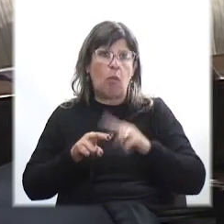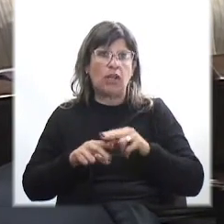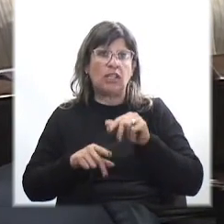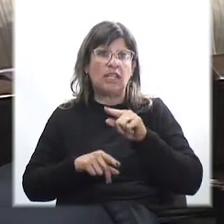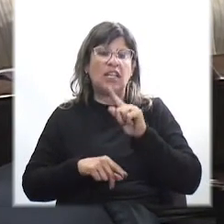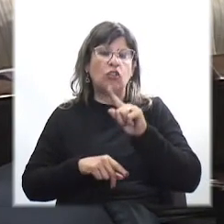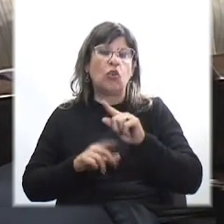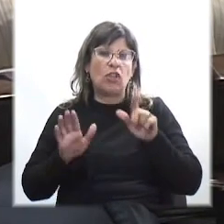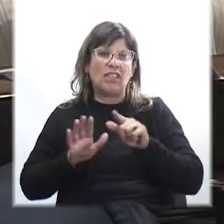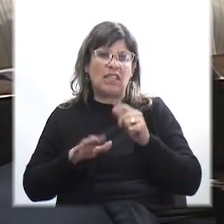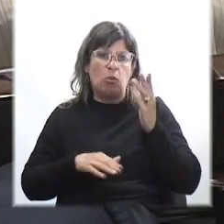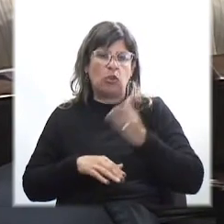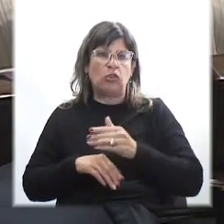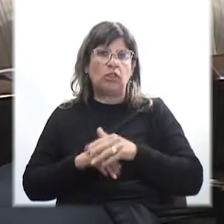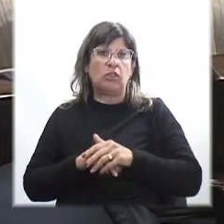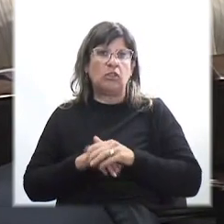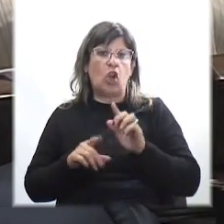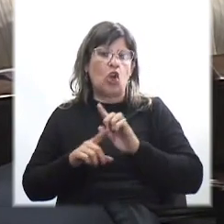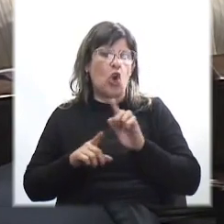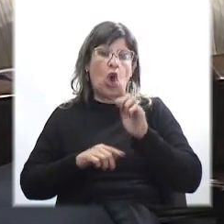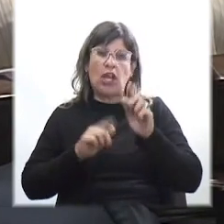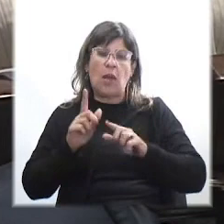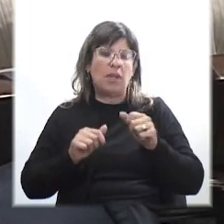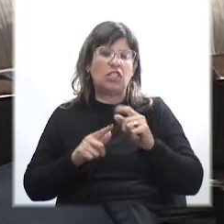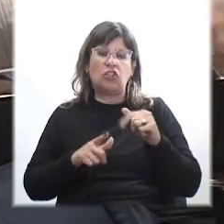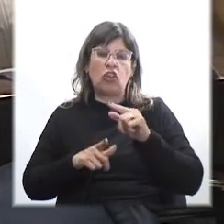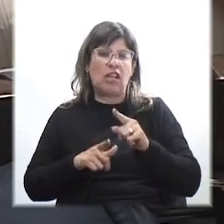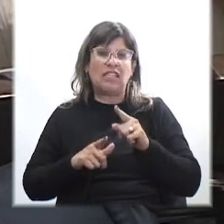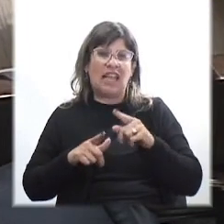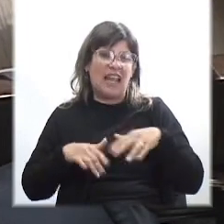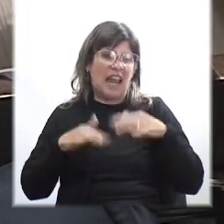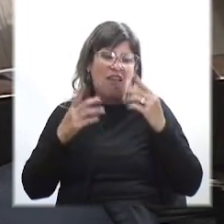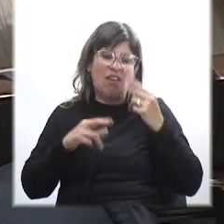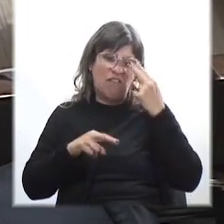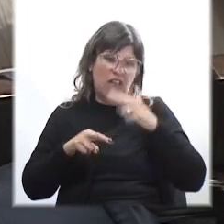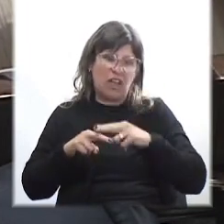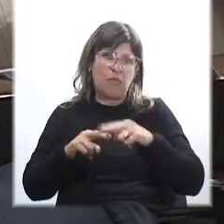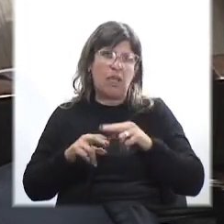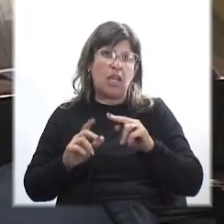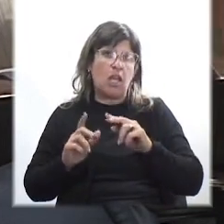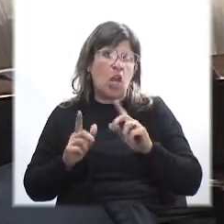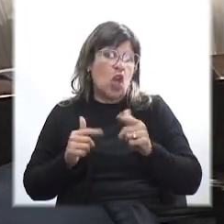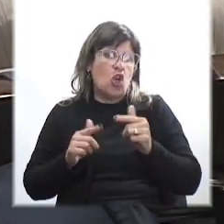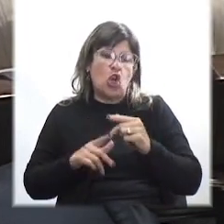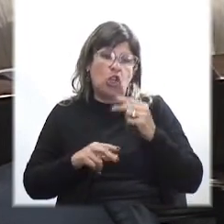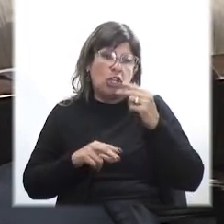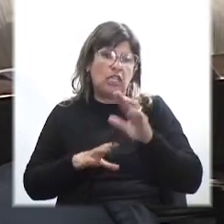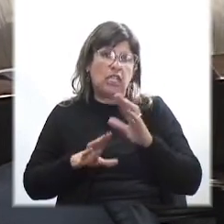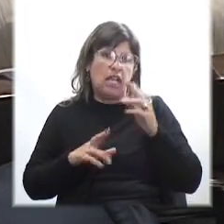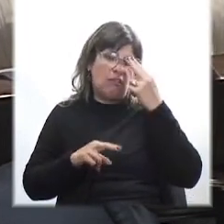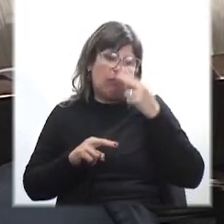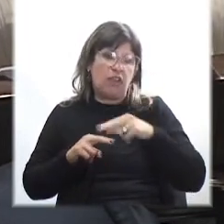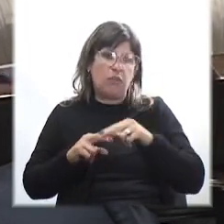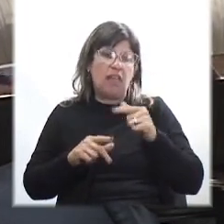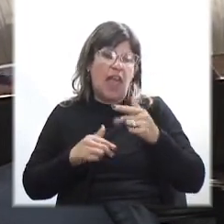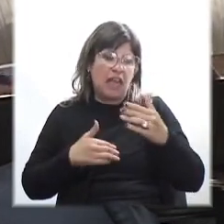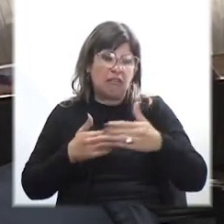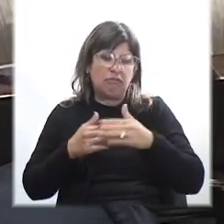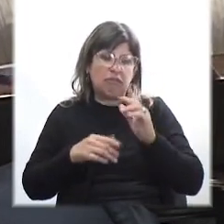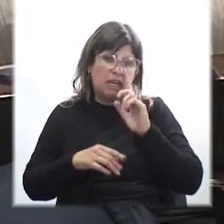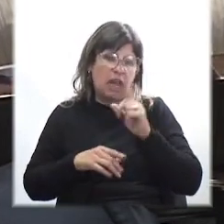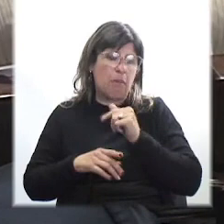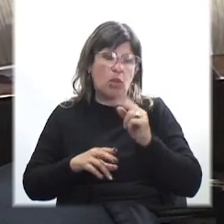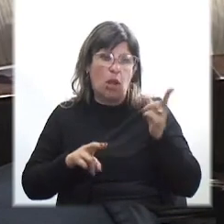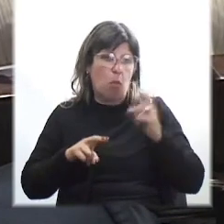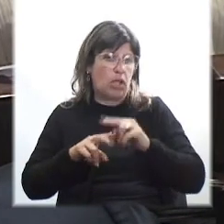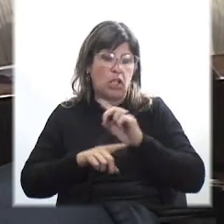un 17%, no eran personas en estado terminal, es decir, no tenían enfermedades que las estuvieran acercando rápidamente a